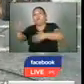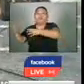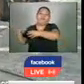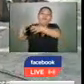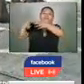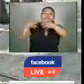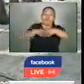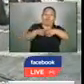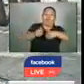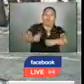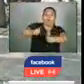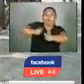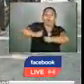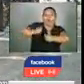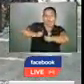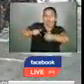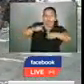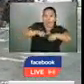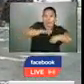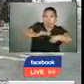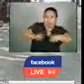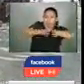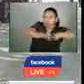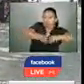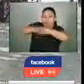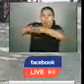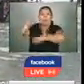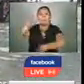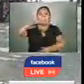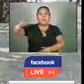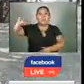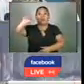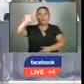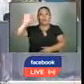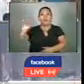elementos de la Fuerza Armada que viajará a este país africano. Este es un informe de